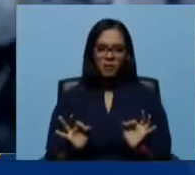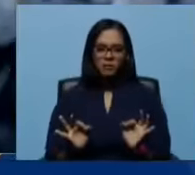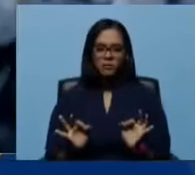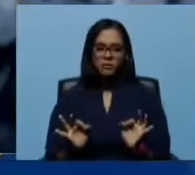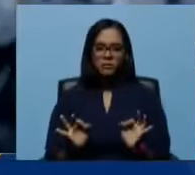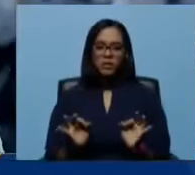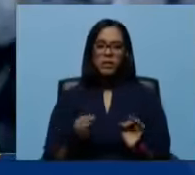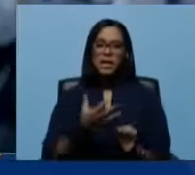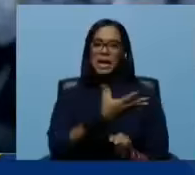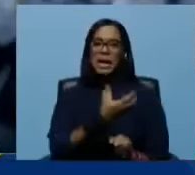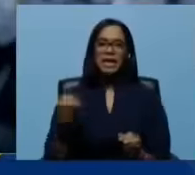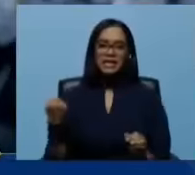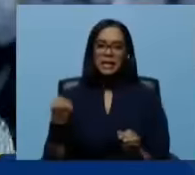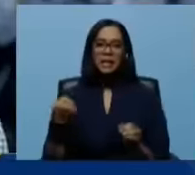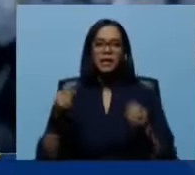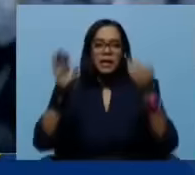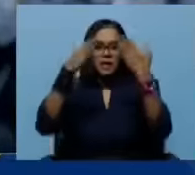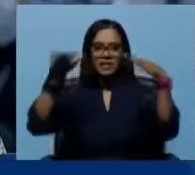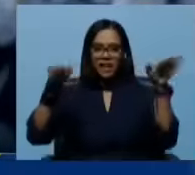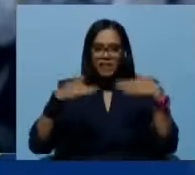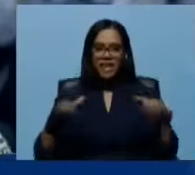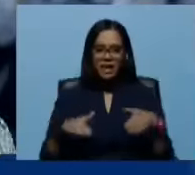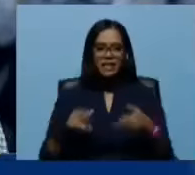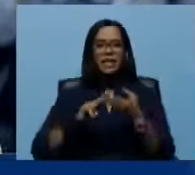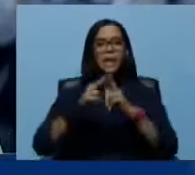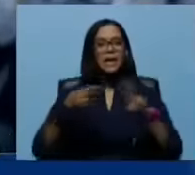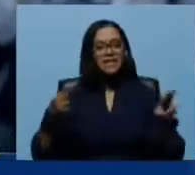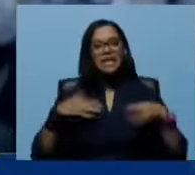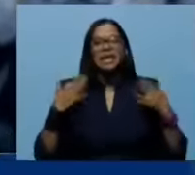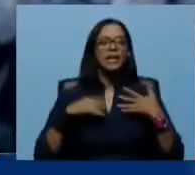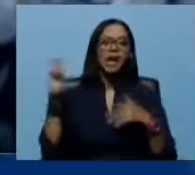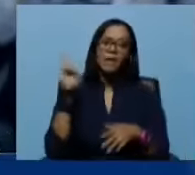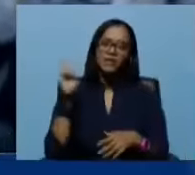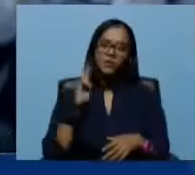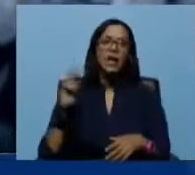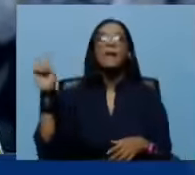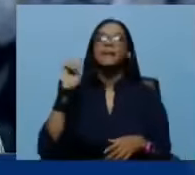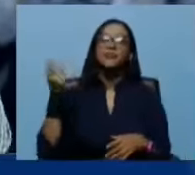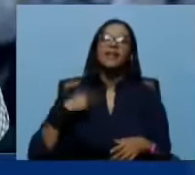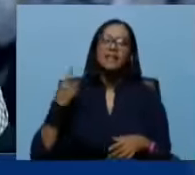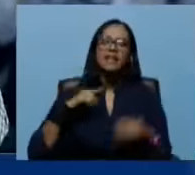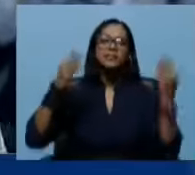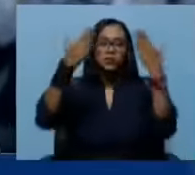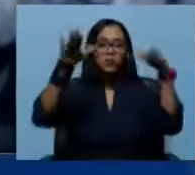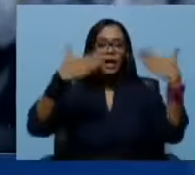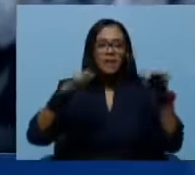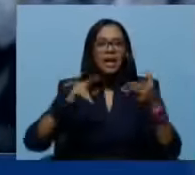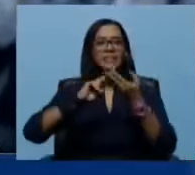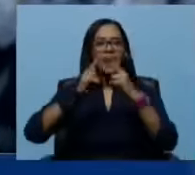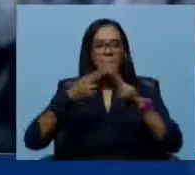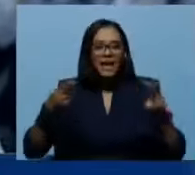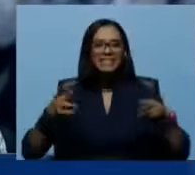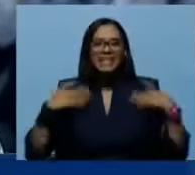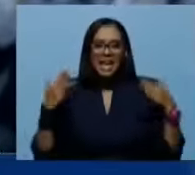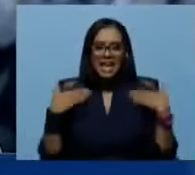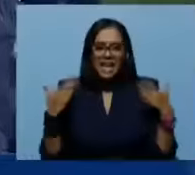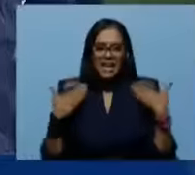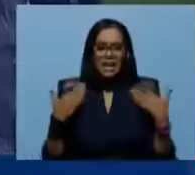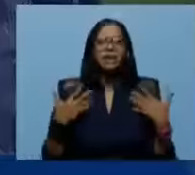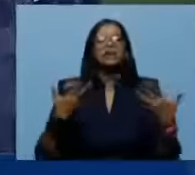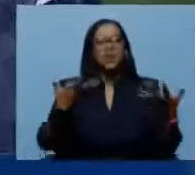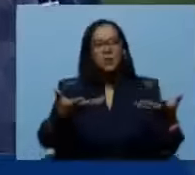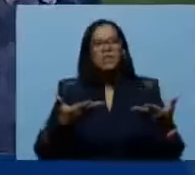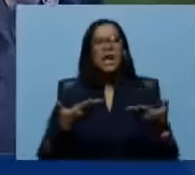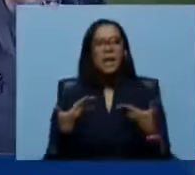le quitará las navidades de paz y alegría a Venezuela. Venezuela tendrá sus navidades de paz y alegría. Nos